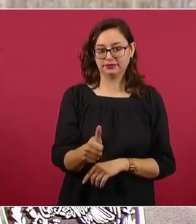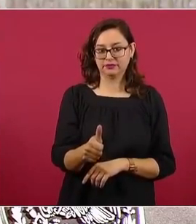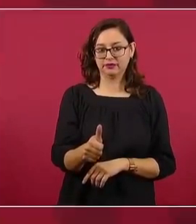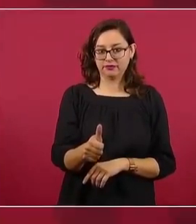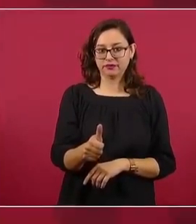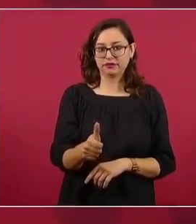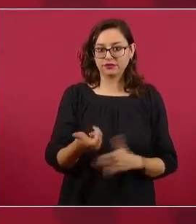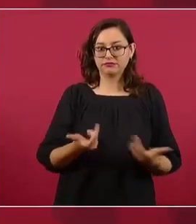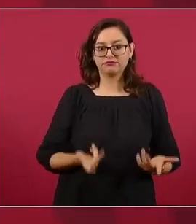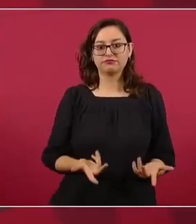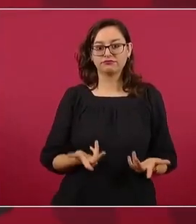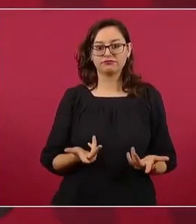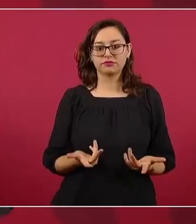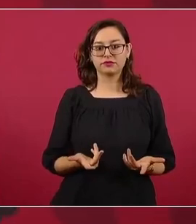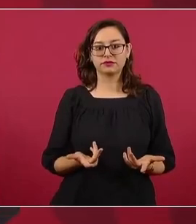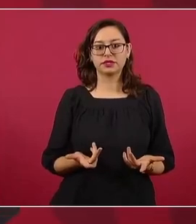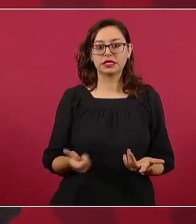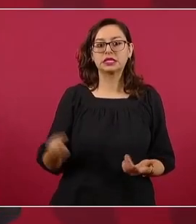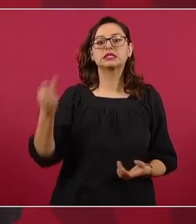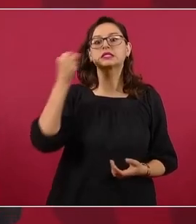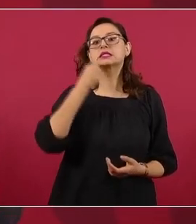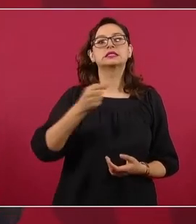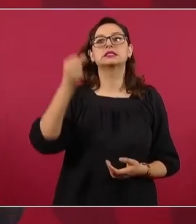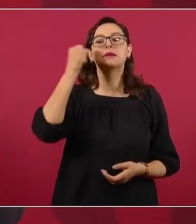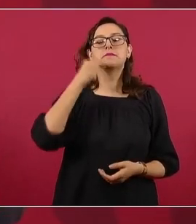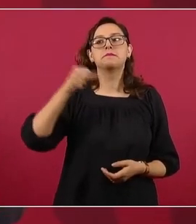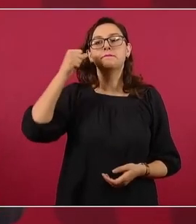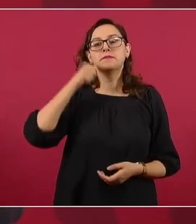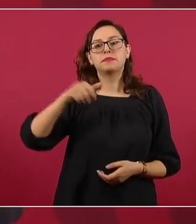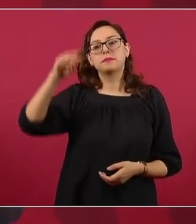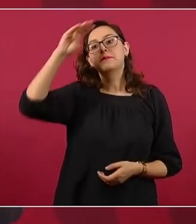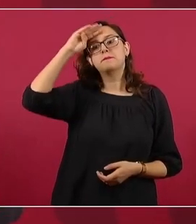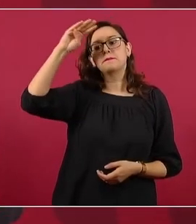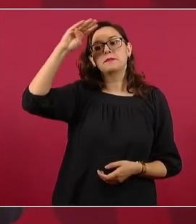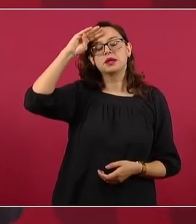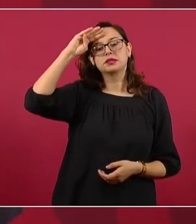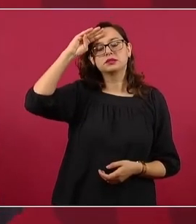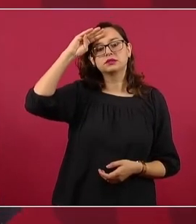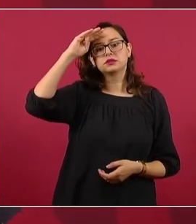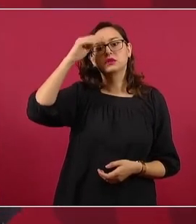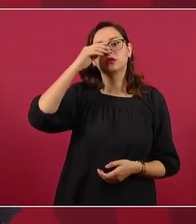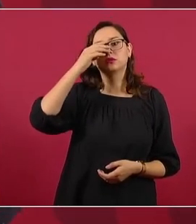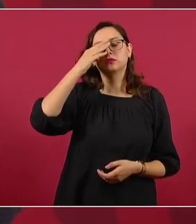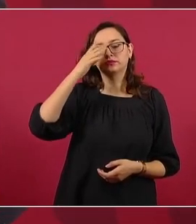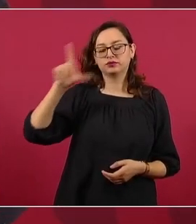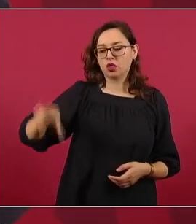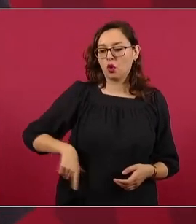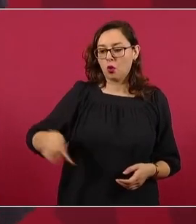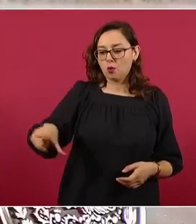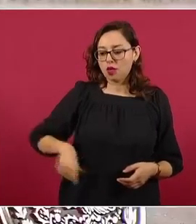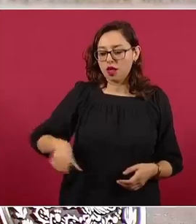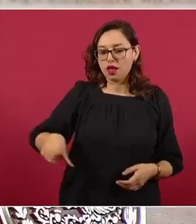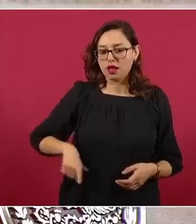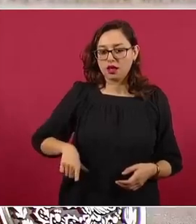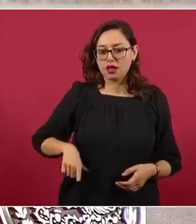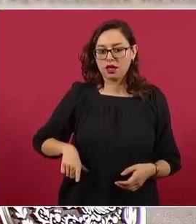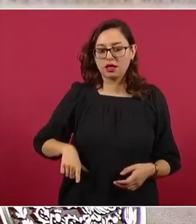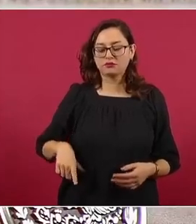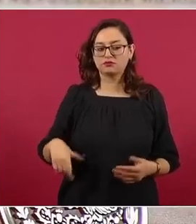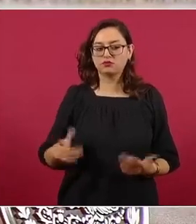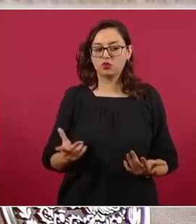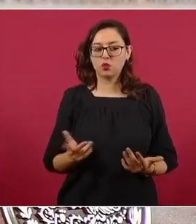por encima de otras cosas lo que un gobierno debe considerar como